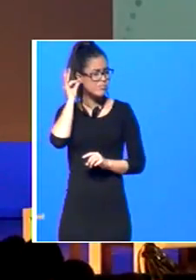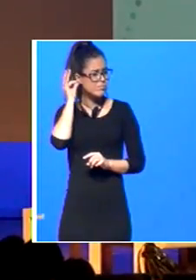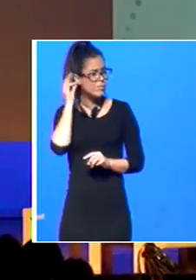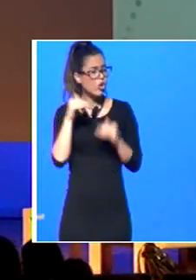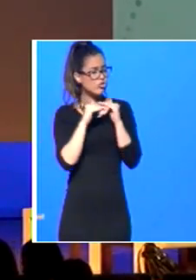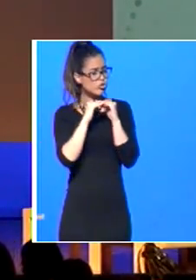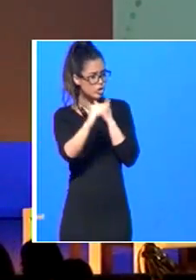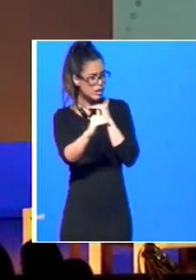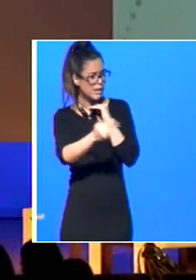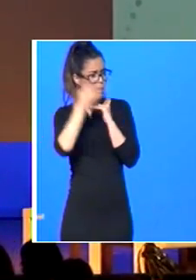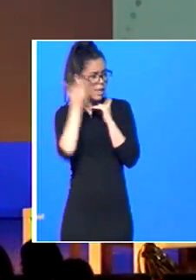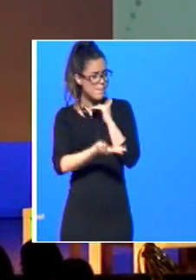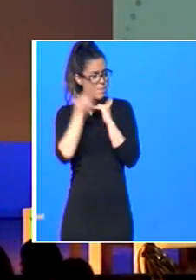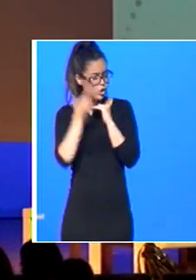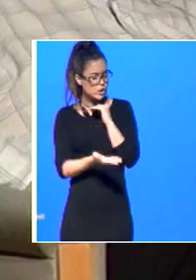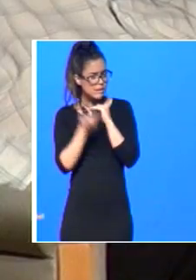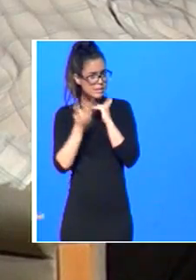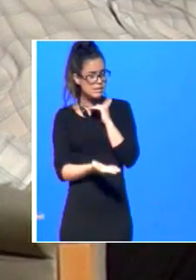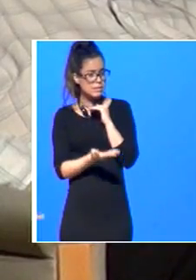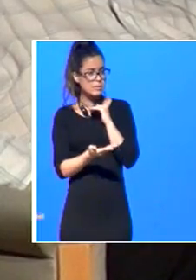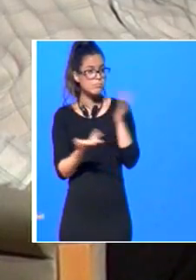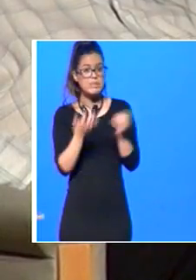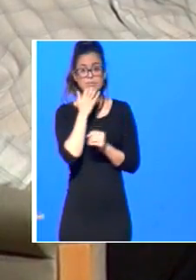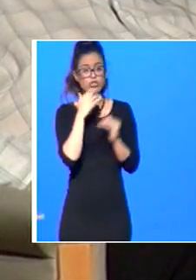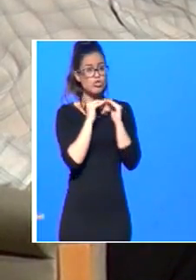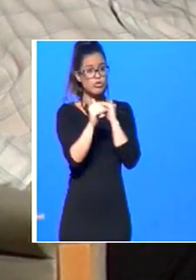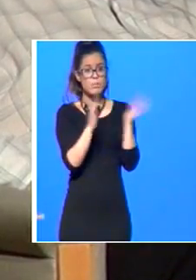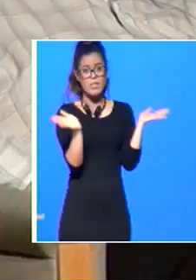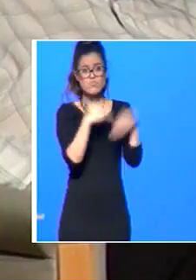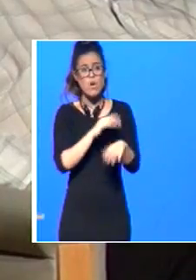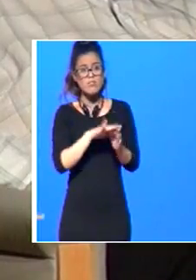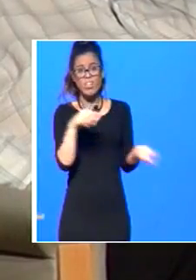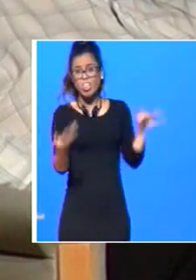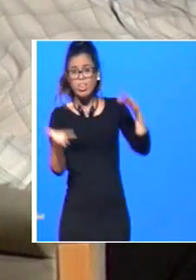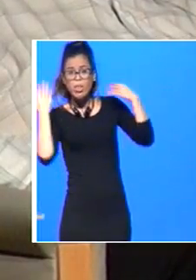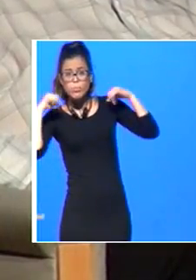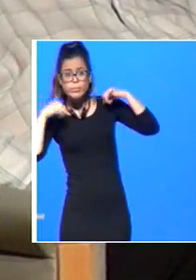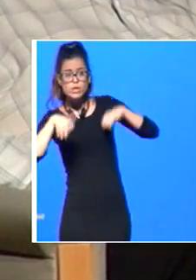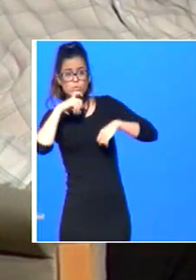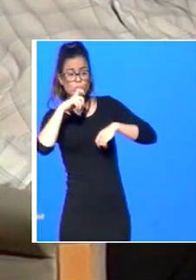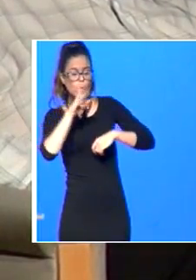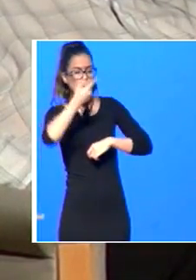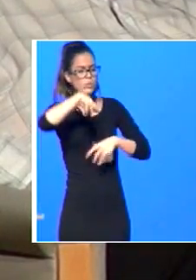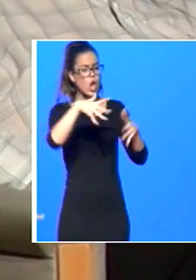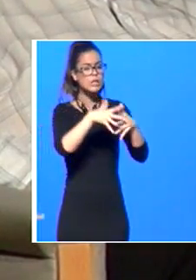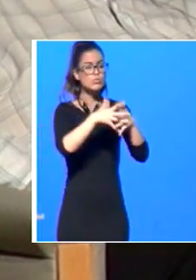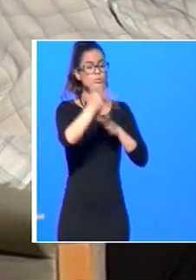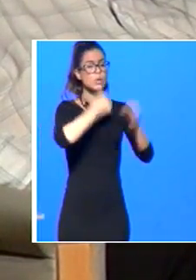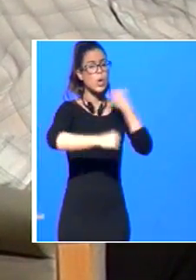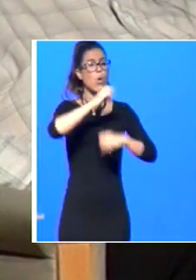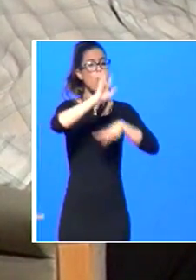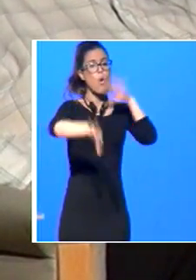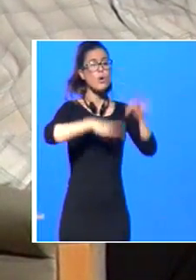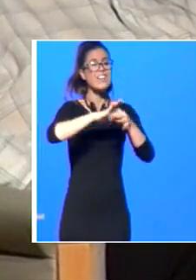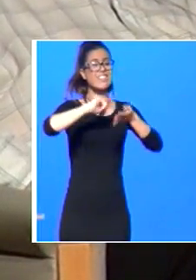sostenible, importante. Si no es sostenible, difícilmente podemos llevarla a la práctica. Entonces tenemos que contar con una estructura económica, organizativa y